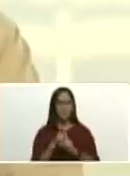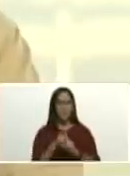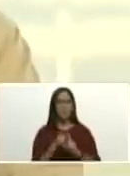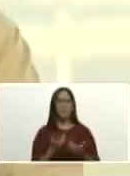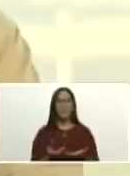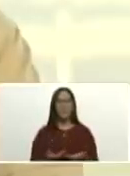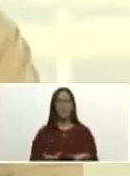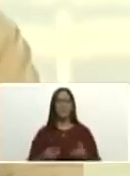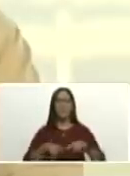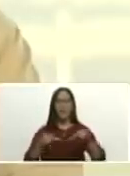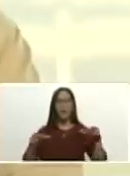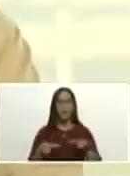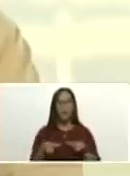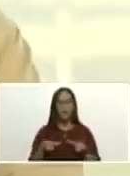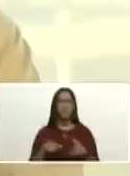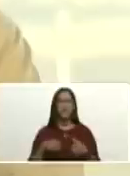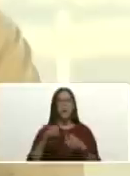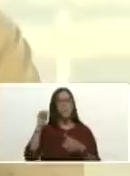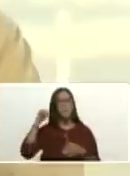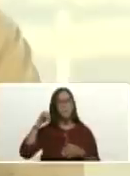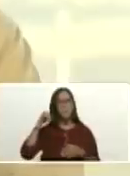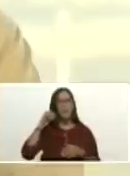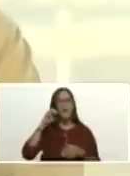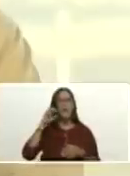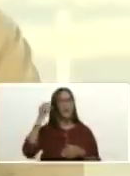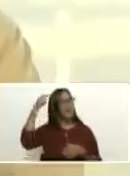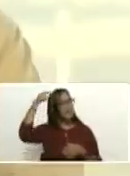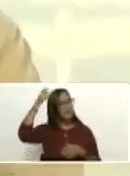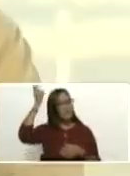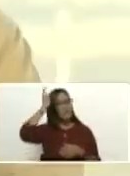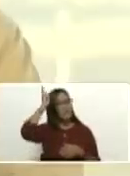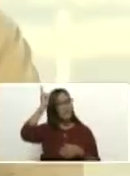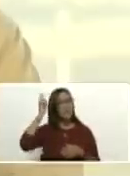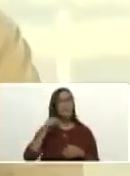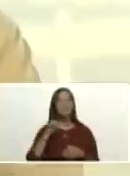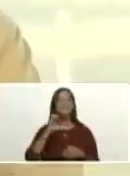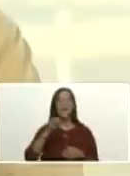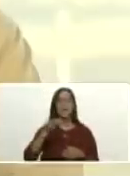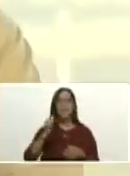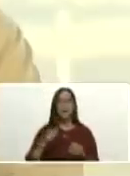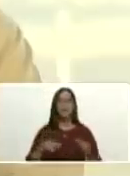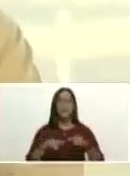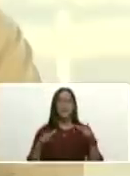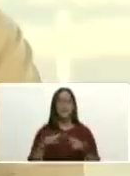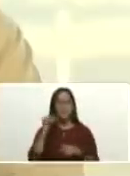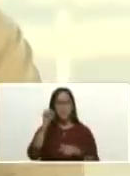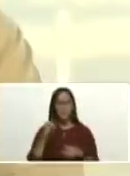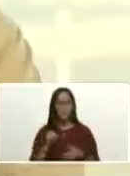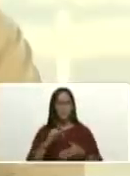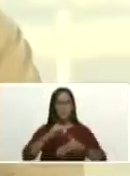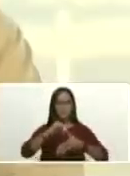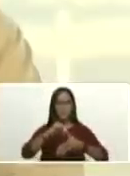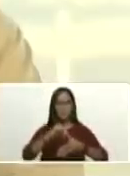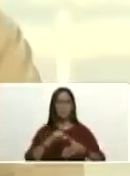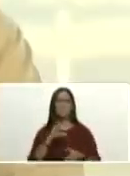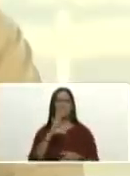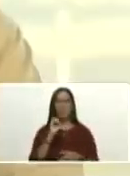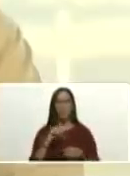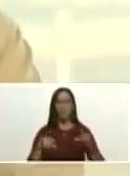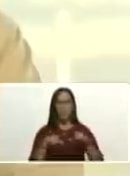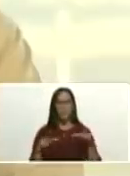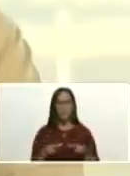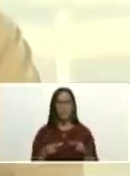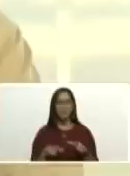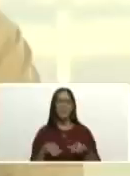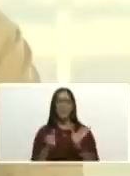unidad productiva Macoya Cacique Chaima, la más grande de Sudamérica, conformada por 50 pozos, ubicado en el bloque